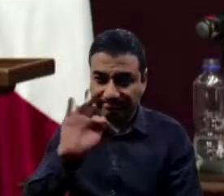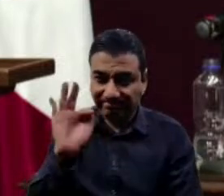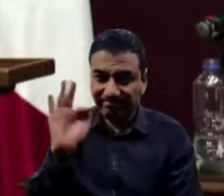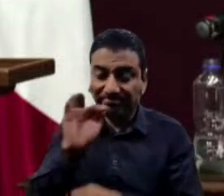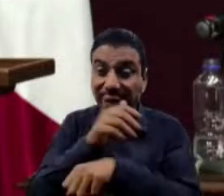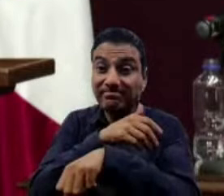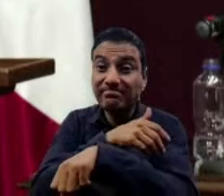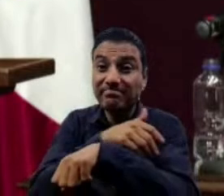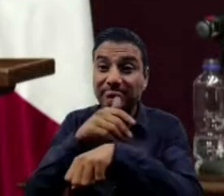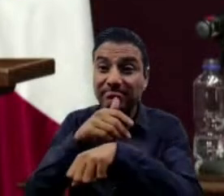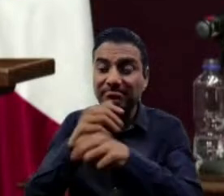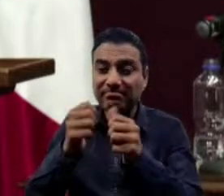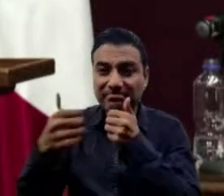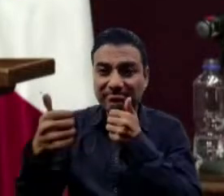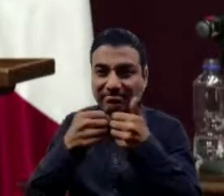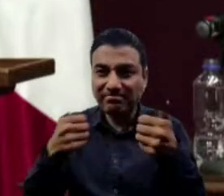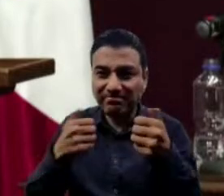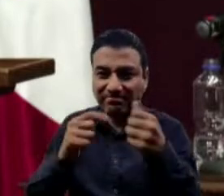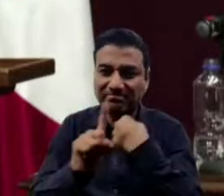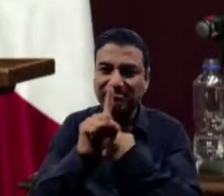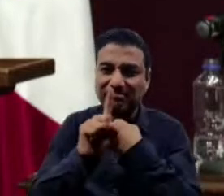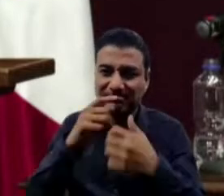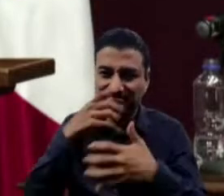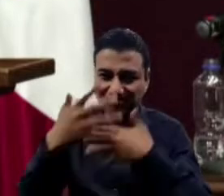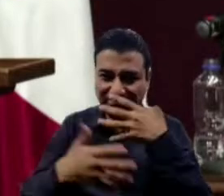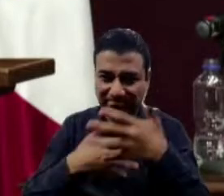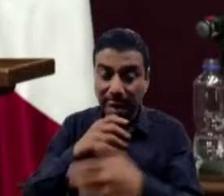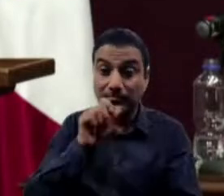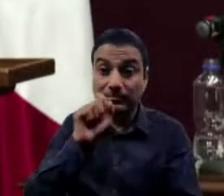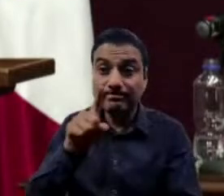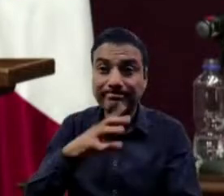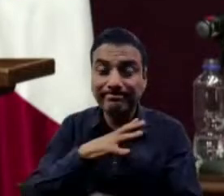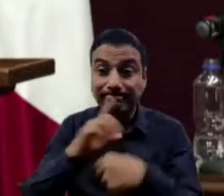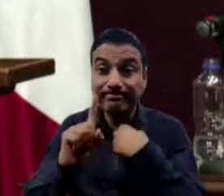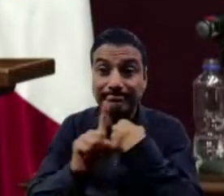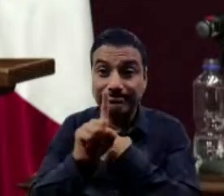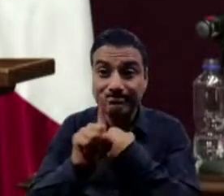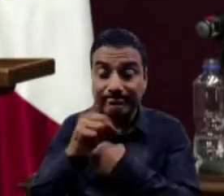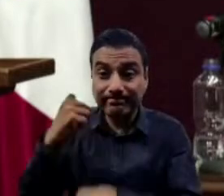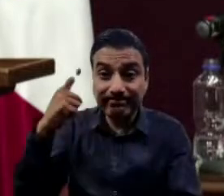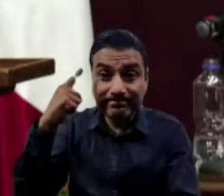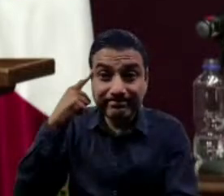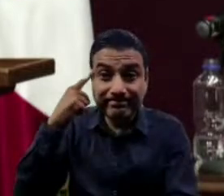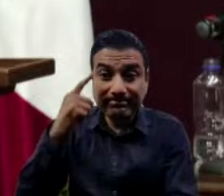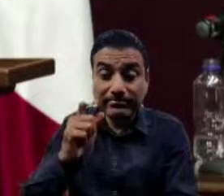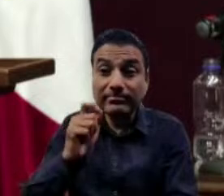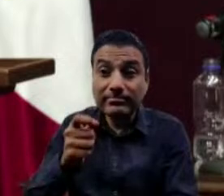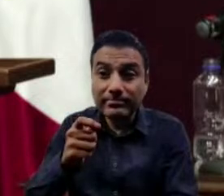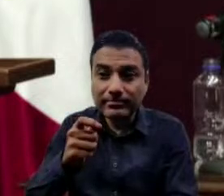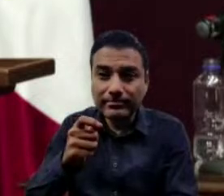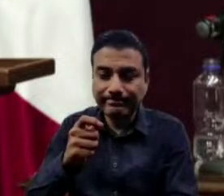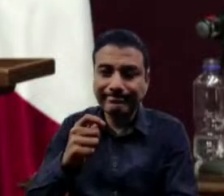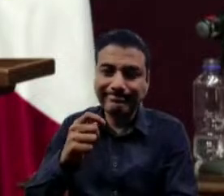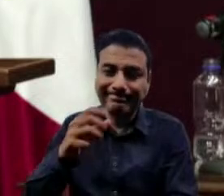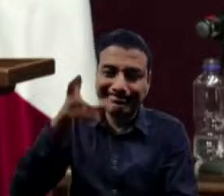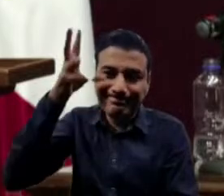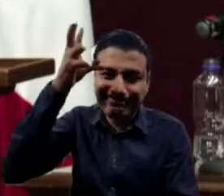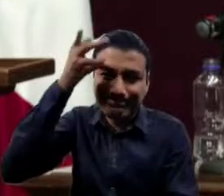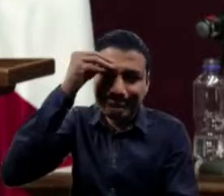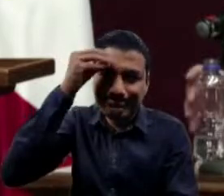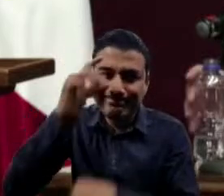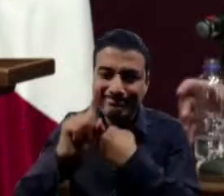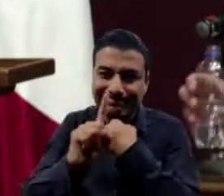o desarticuladas, y los psicológicos, relacionados con trastornos del aprendizaje. Como